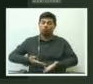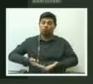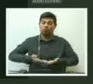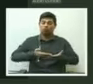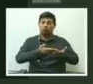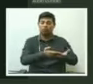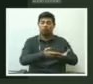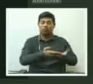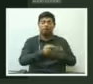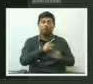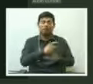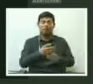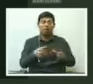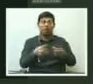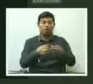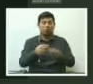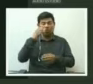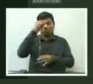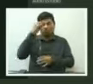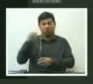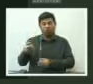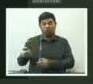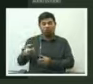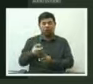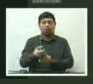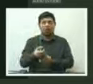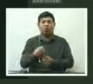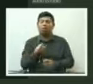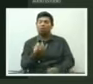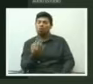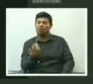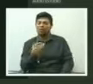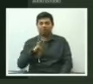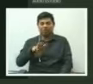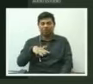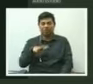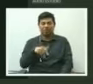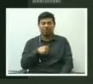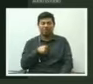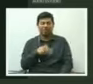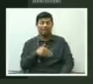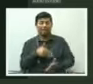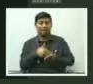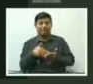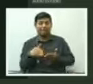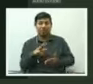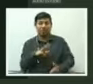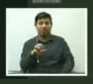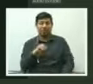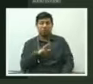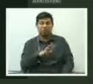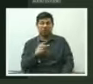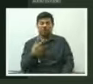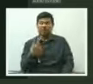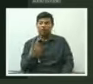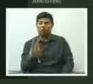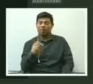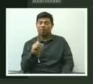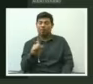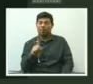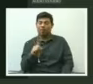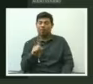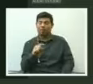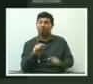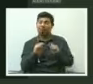Incendios de Valdivia por un monto de 19.992.000 pesos para el proyecto Compra de Trajes para Bomberos de Valdivia. Se aporta en la realización